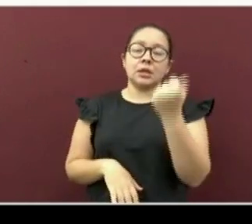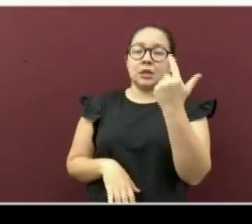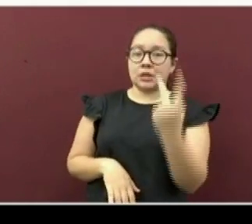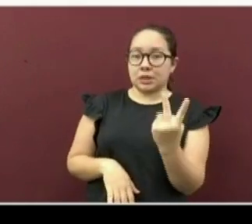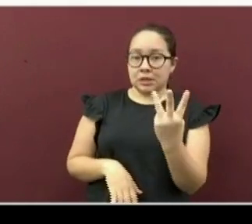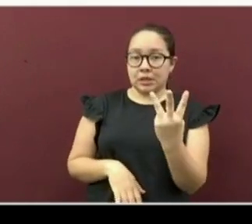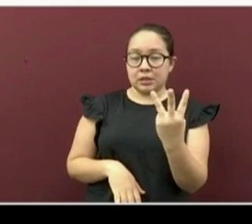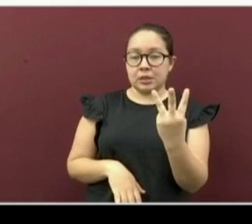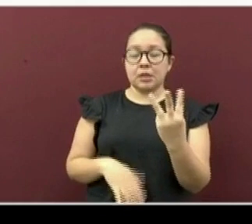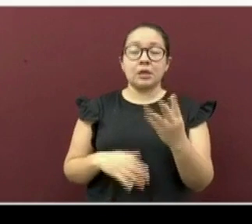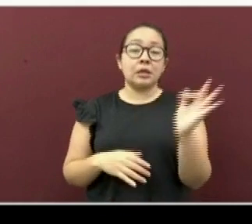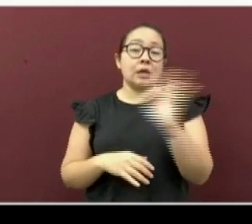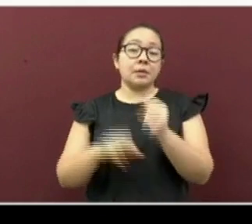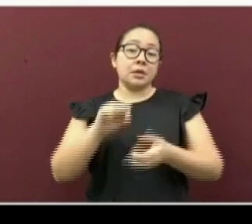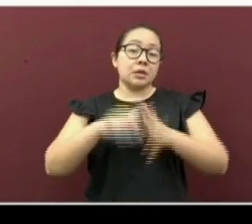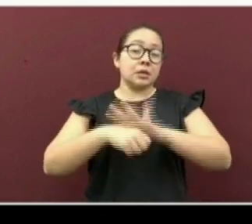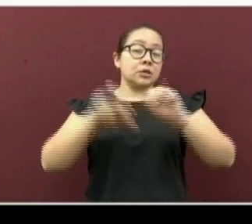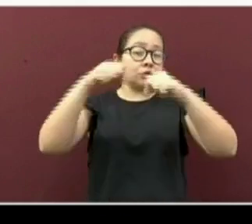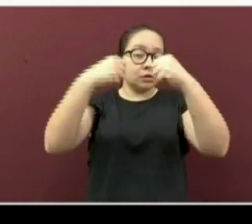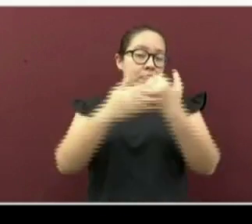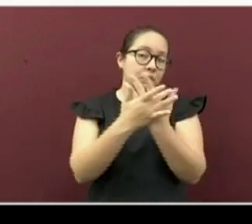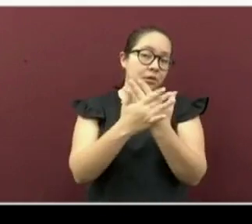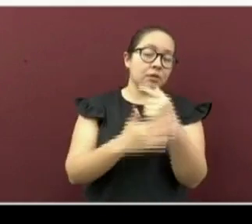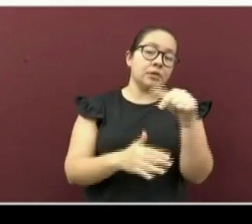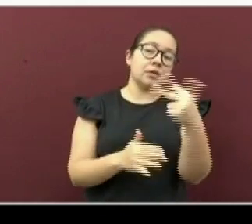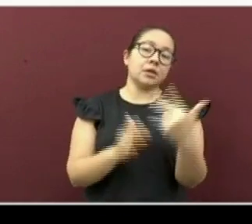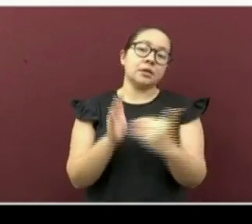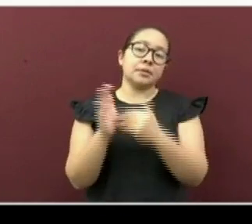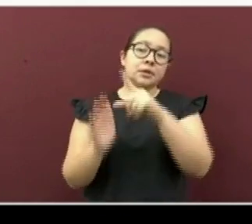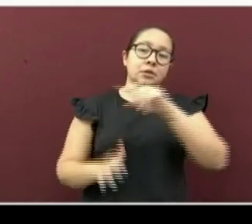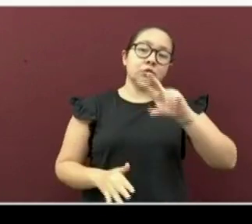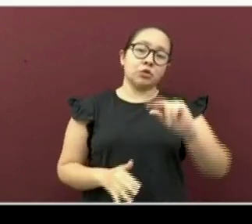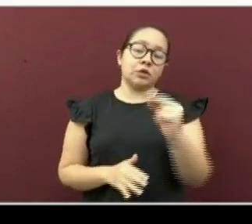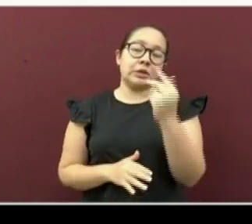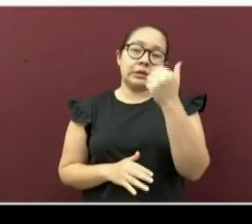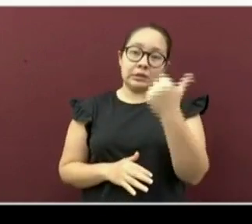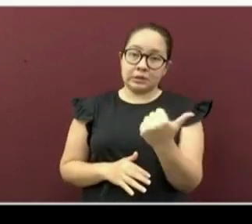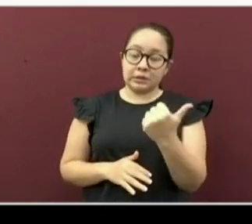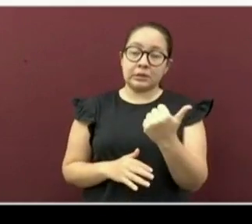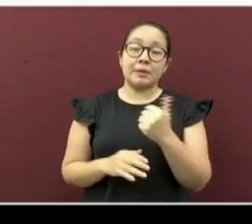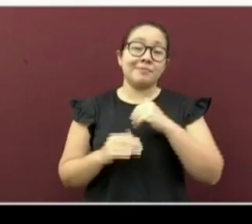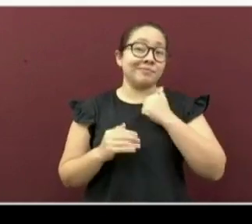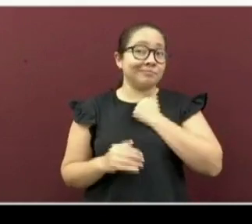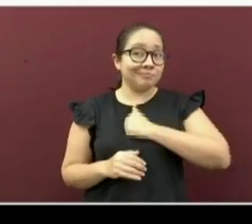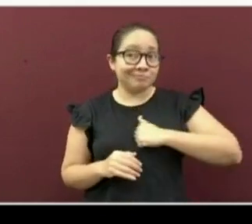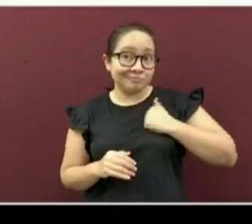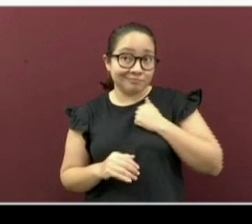99,763. Sospechosos, 13,186. Y han fallecido